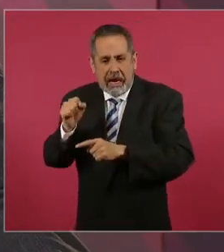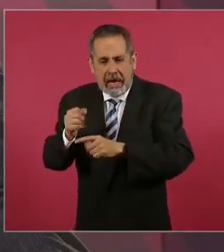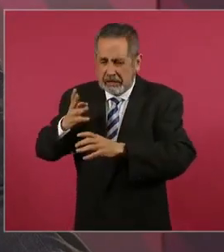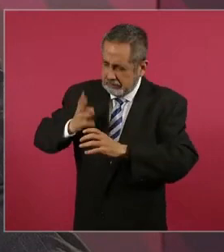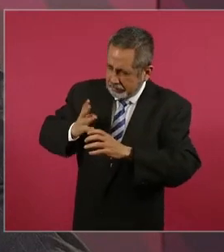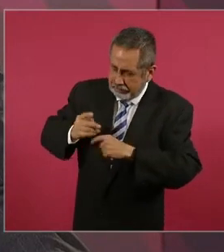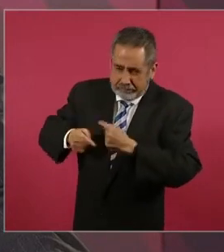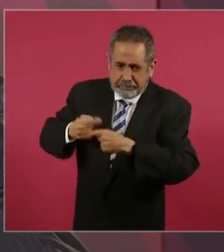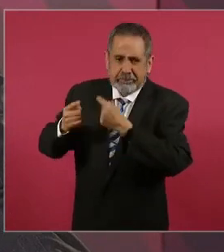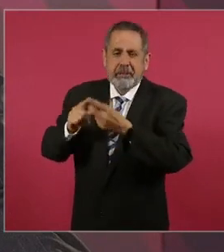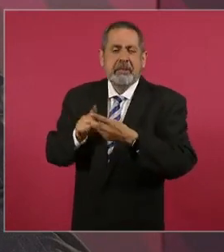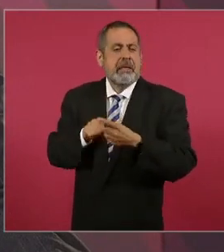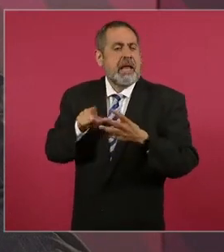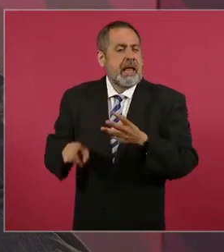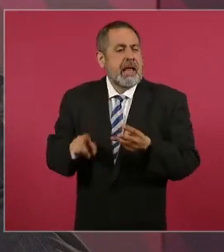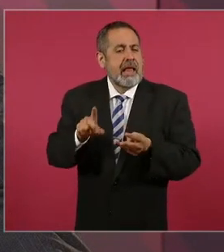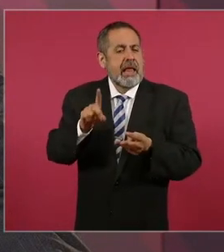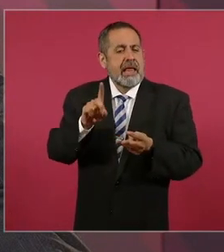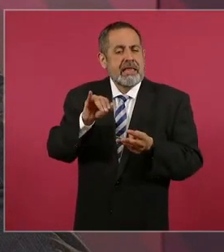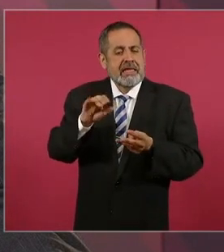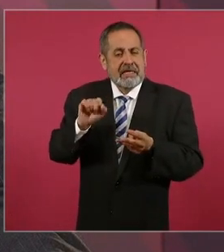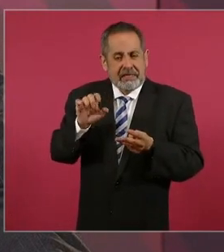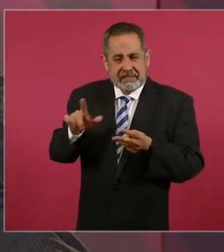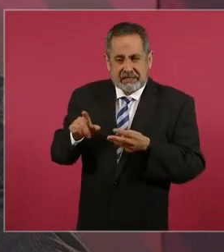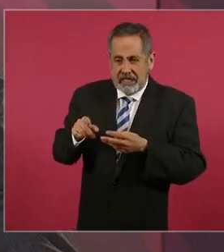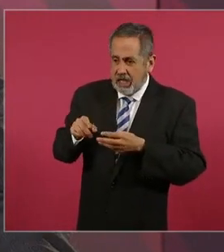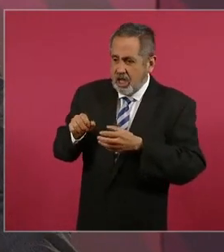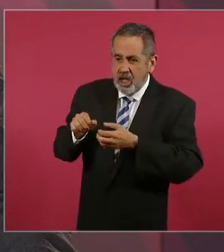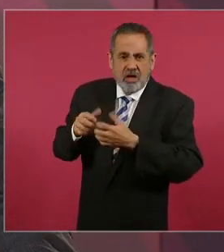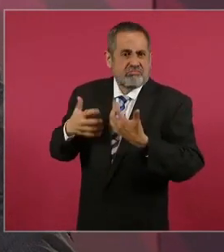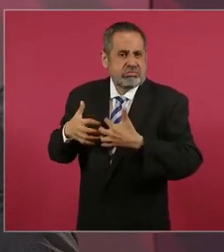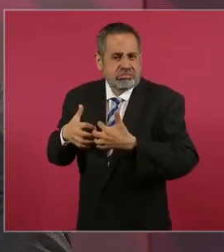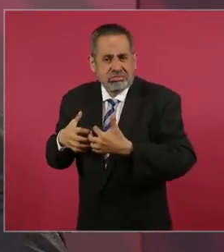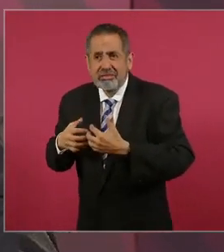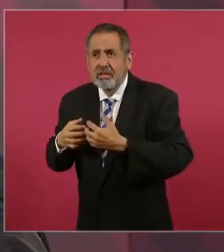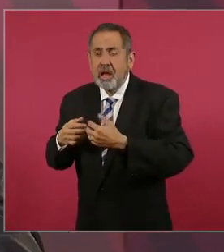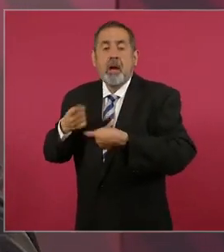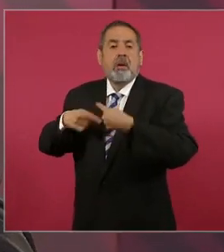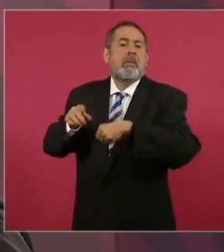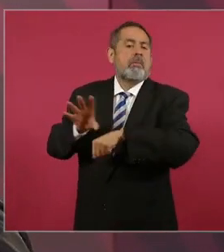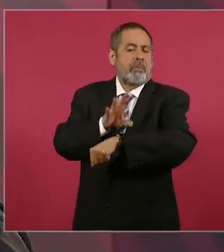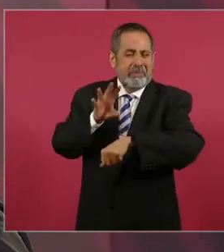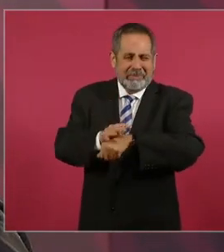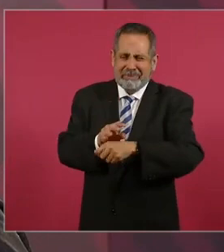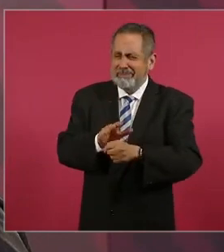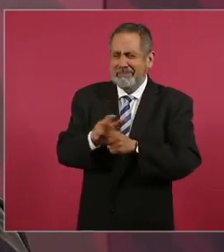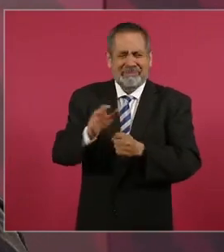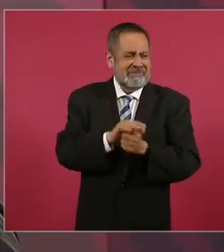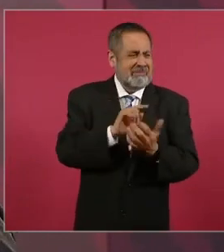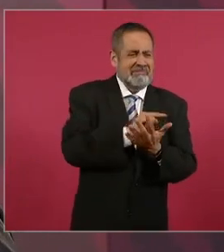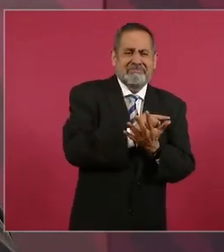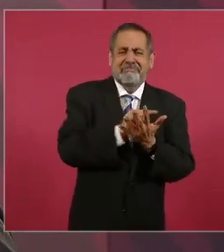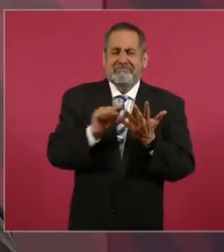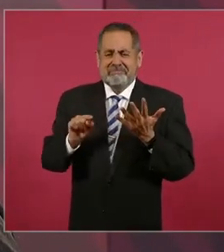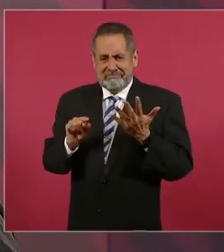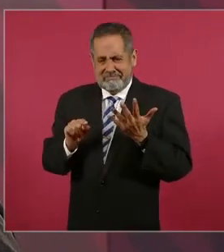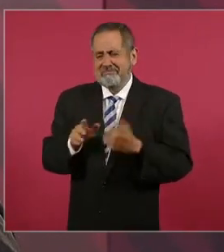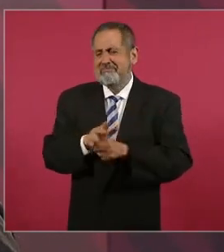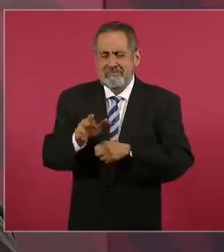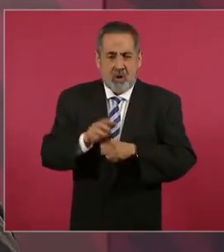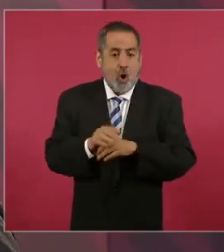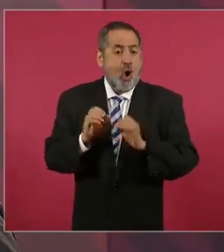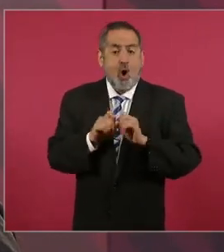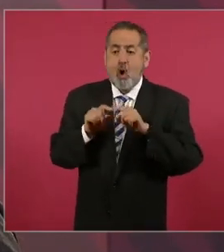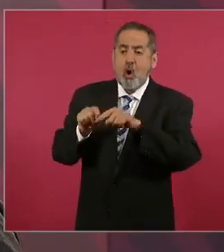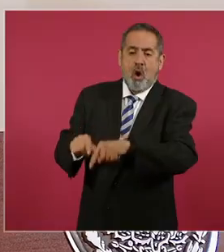diésel, combustóleo y también lo que es la energía